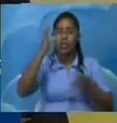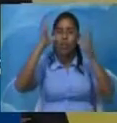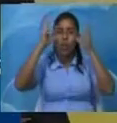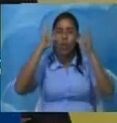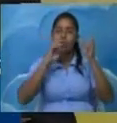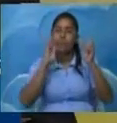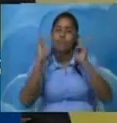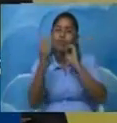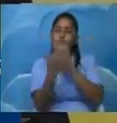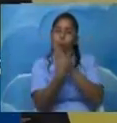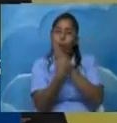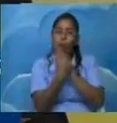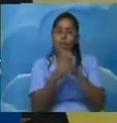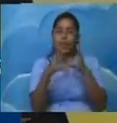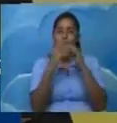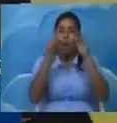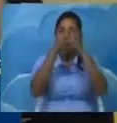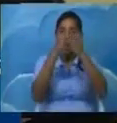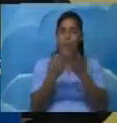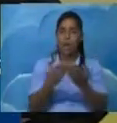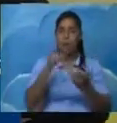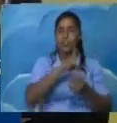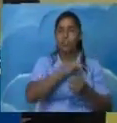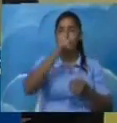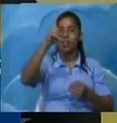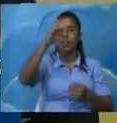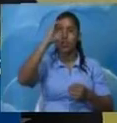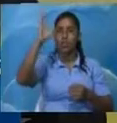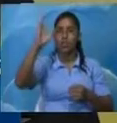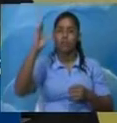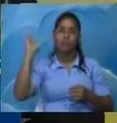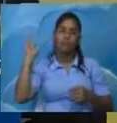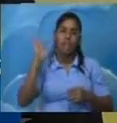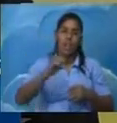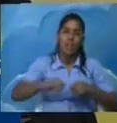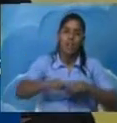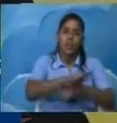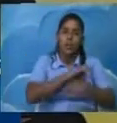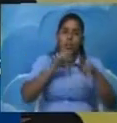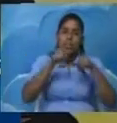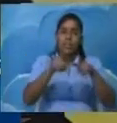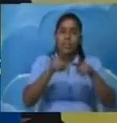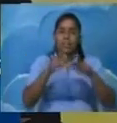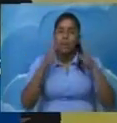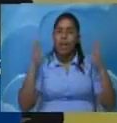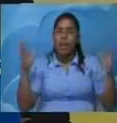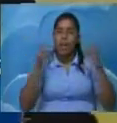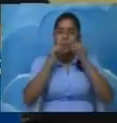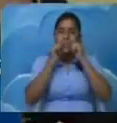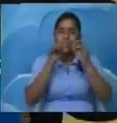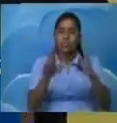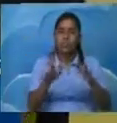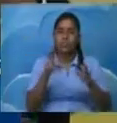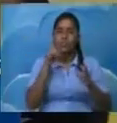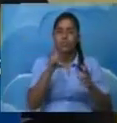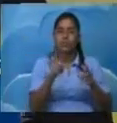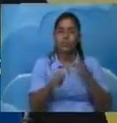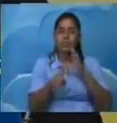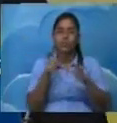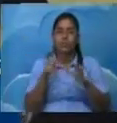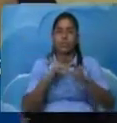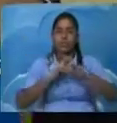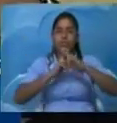guardar las palabras de Dios, te traerá sobre ti esta bendición que tú más bien prestarás,